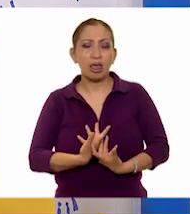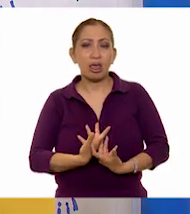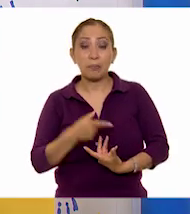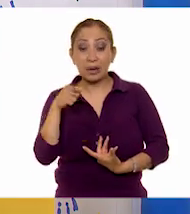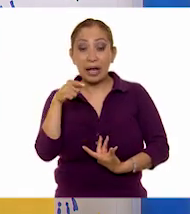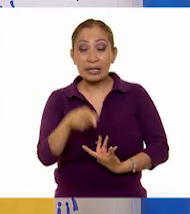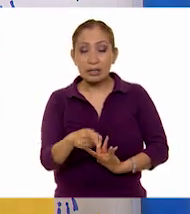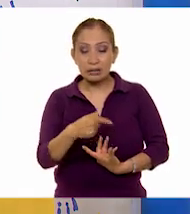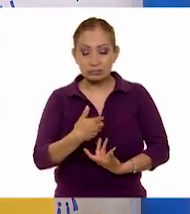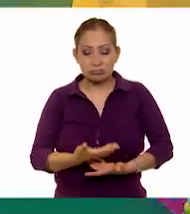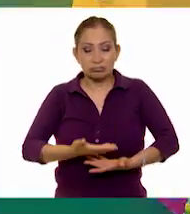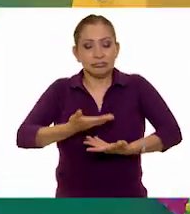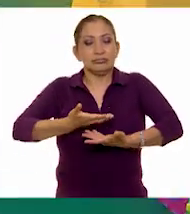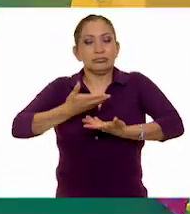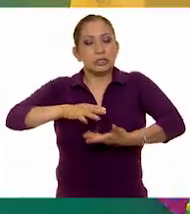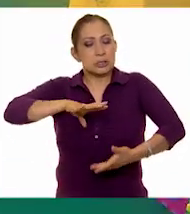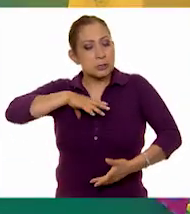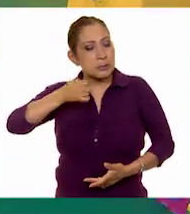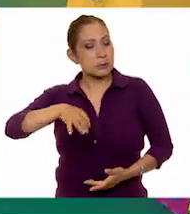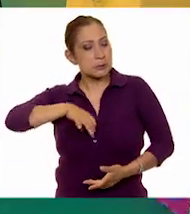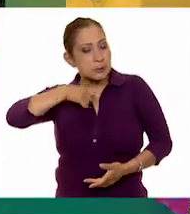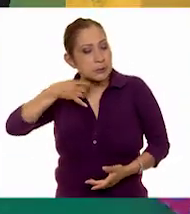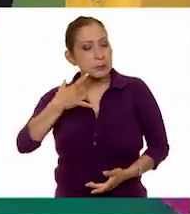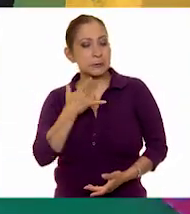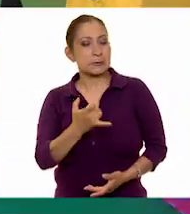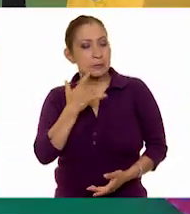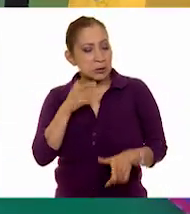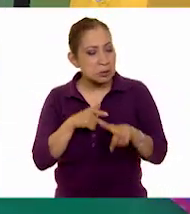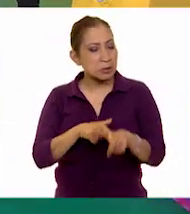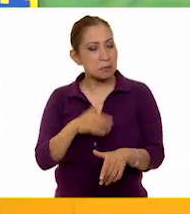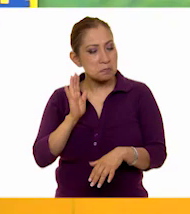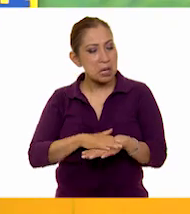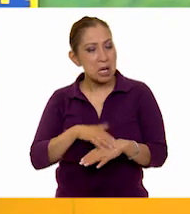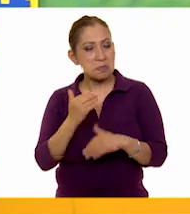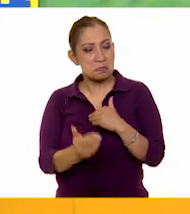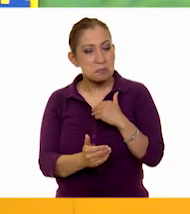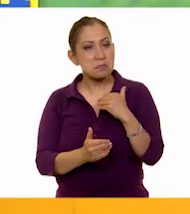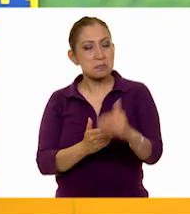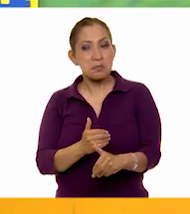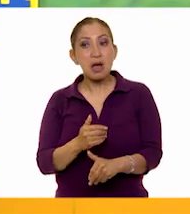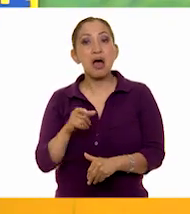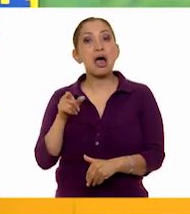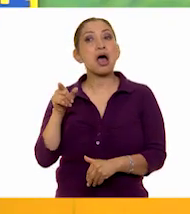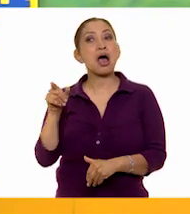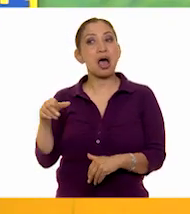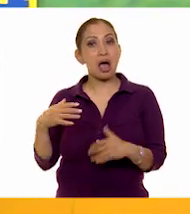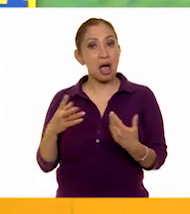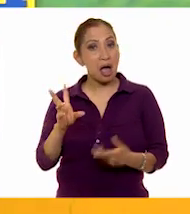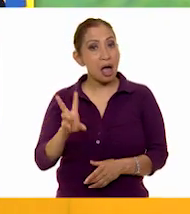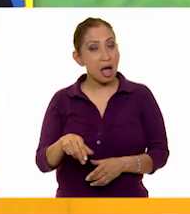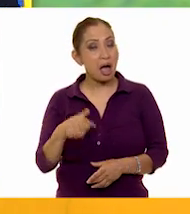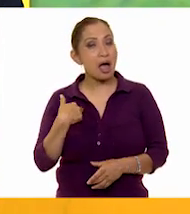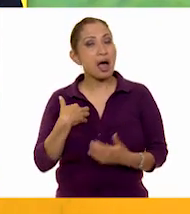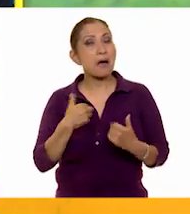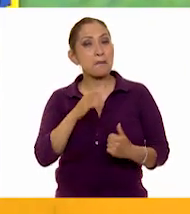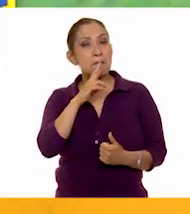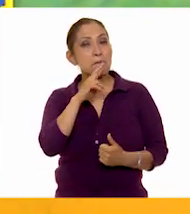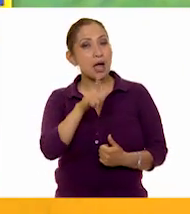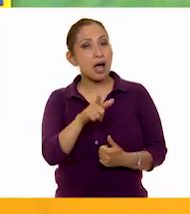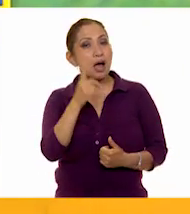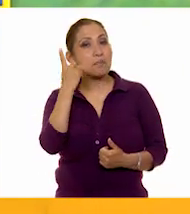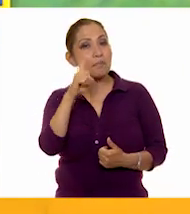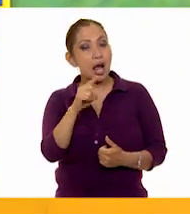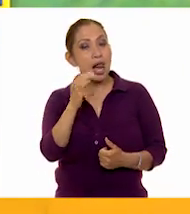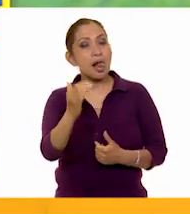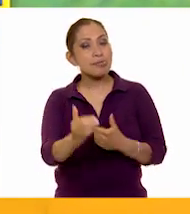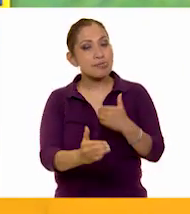ahí debe de estar la perseverancia. Ahí debe de estar la perseverancia. Ay, creo que estoy entendiendo. Para